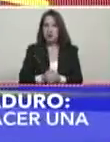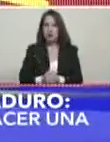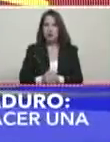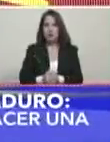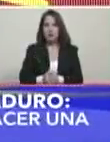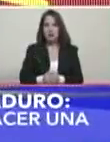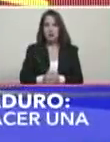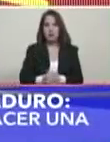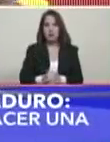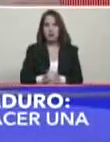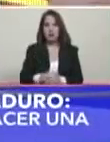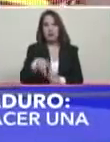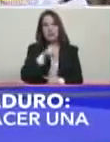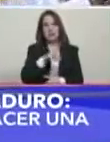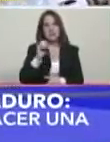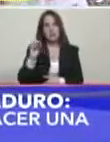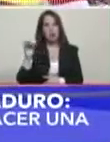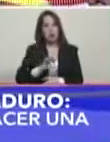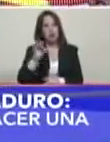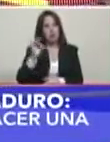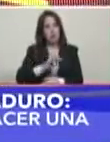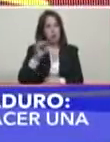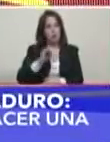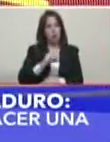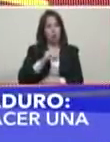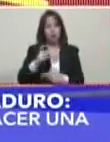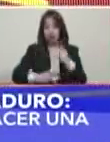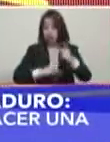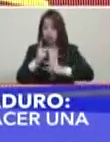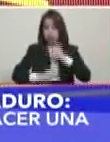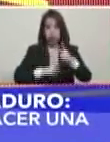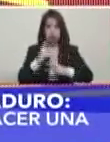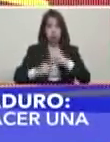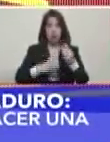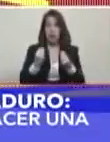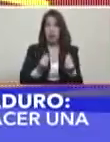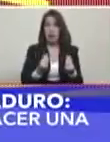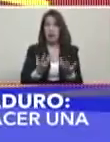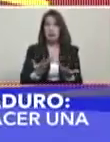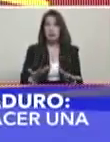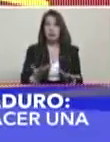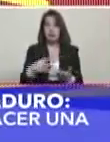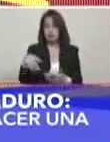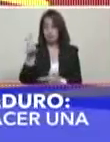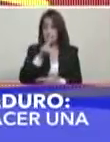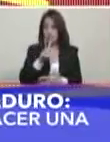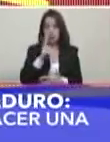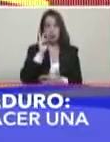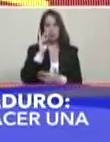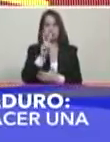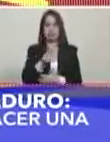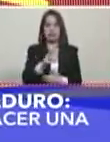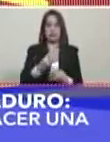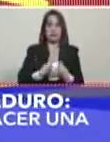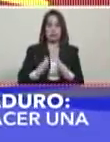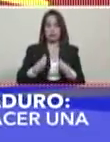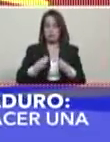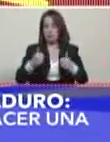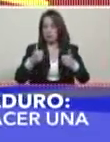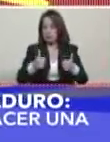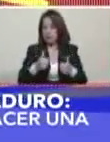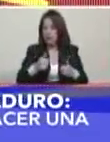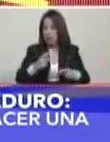llevamos al 100% productivo todos estos complejos, todas estas plantas, Venezuela va a empezar a vivir un momento boyante